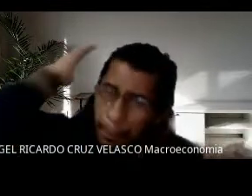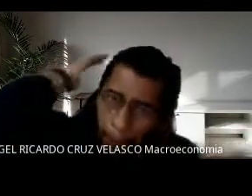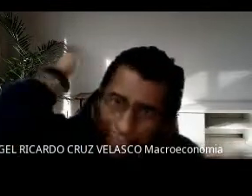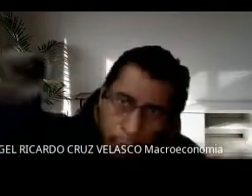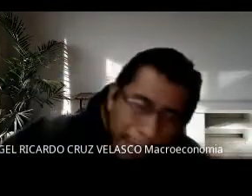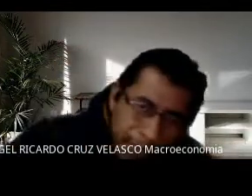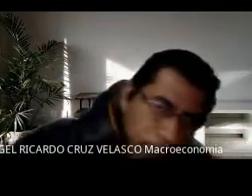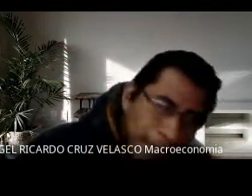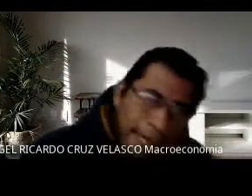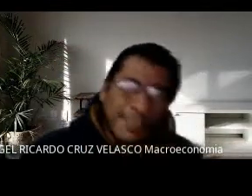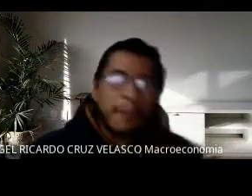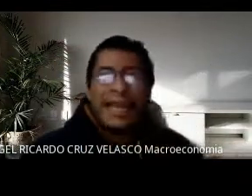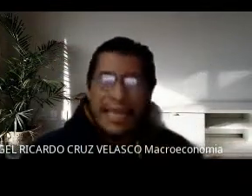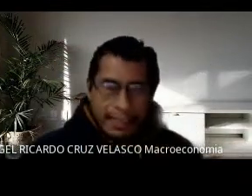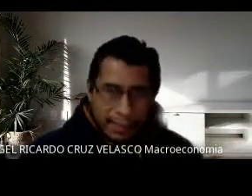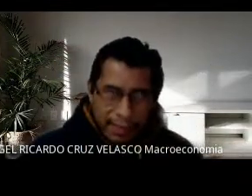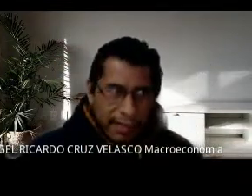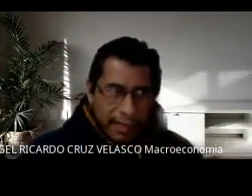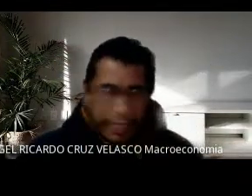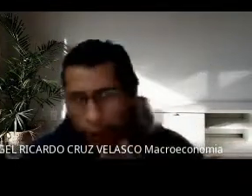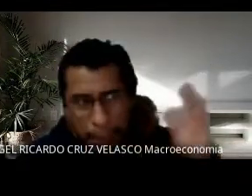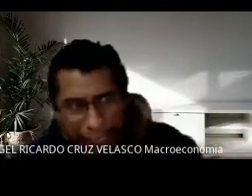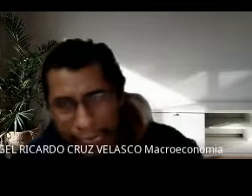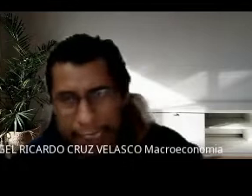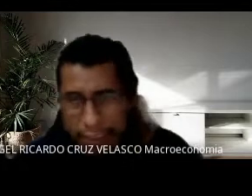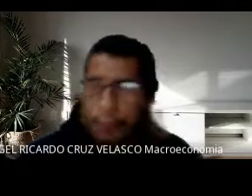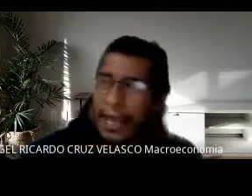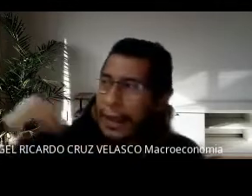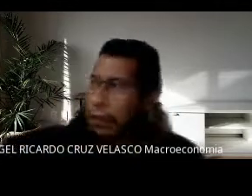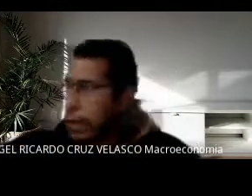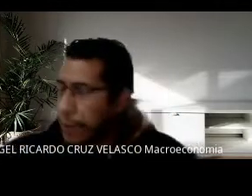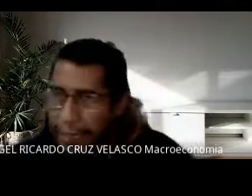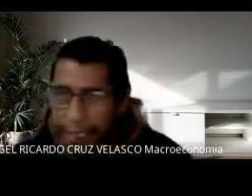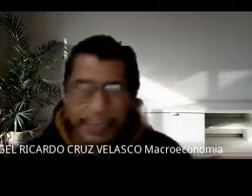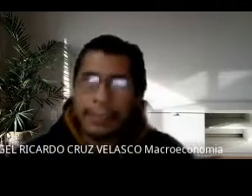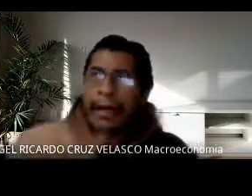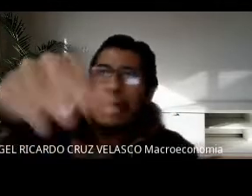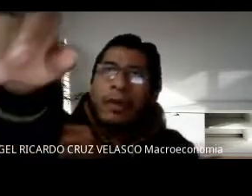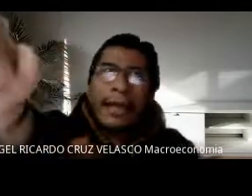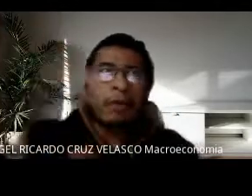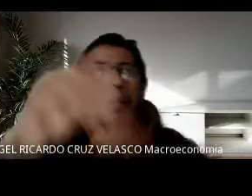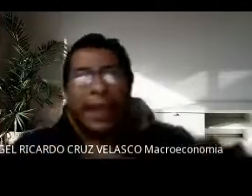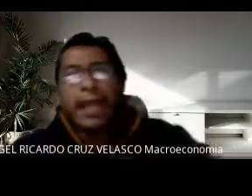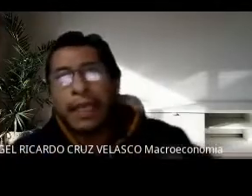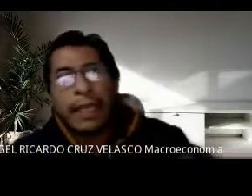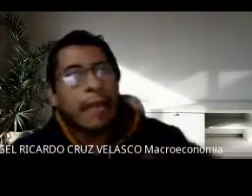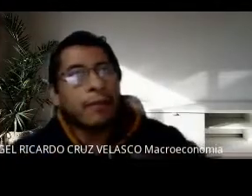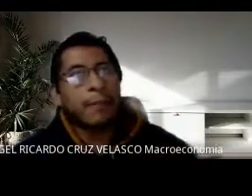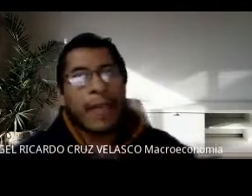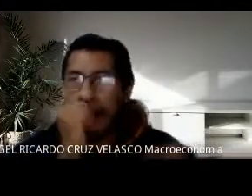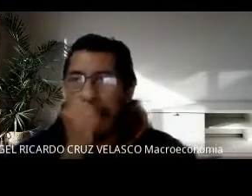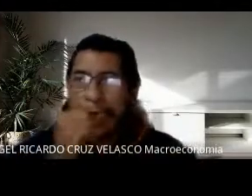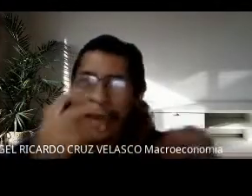pandemia le pegó hasta a los más millonarios del país, que no le pegue a la clase obrera, que no le pegue a la clase trabajadora, que no le pegue al mexicano